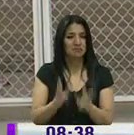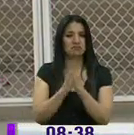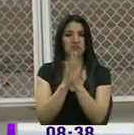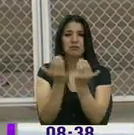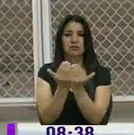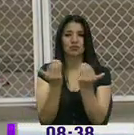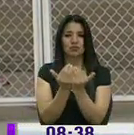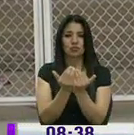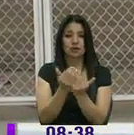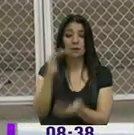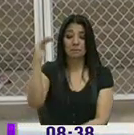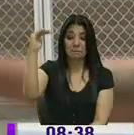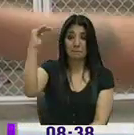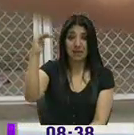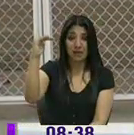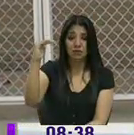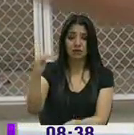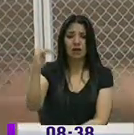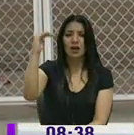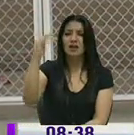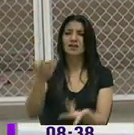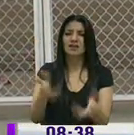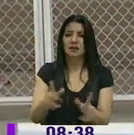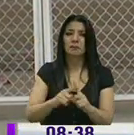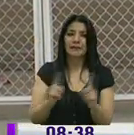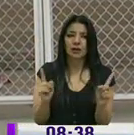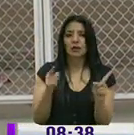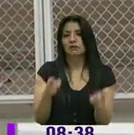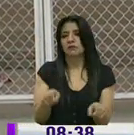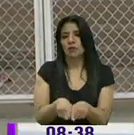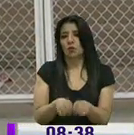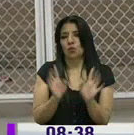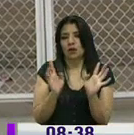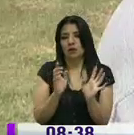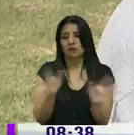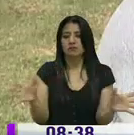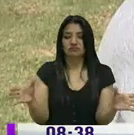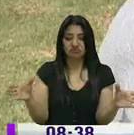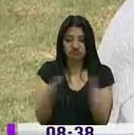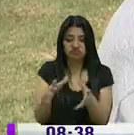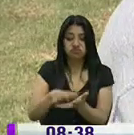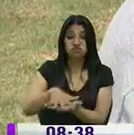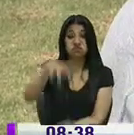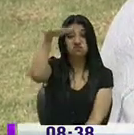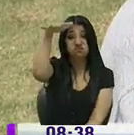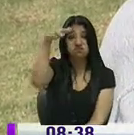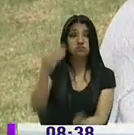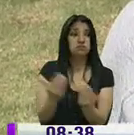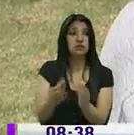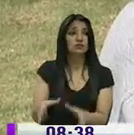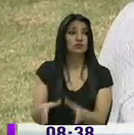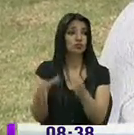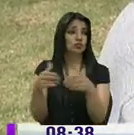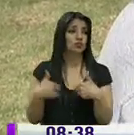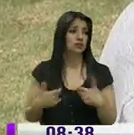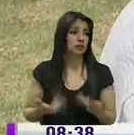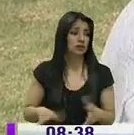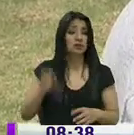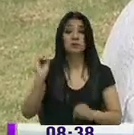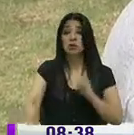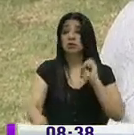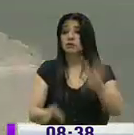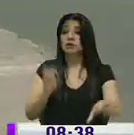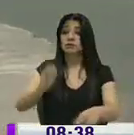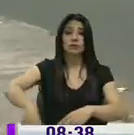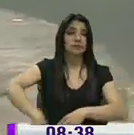hay ni pequeños ni los grandes están allá pero eso va igual por su falta de neto no ponen los basureros entonces siguen votando en la